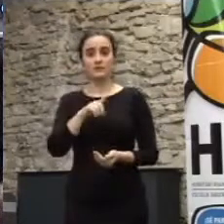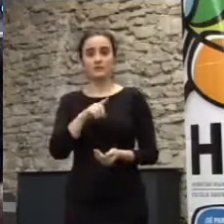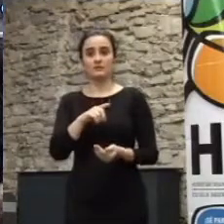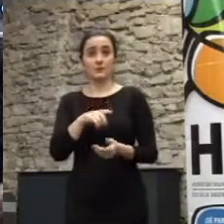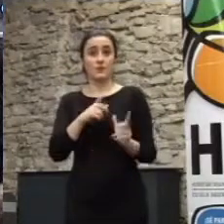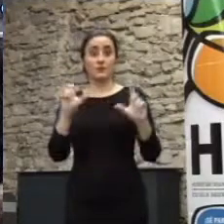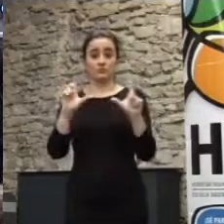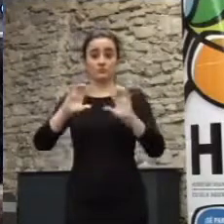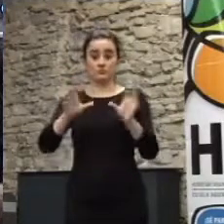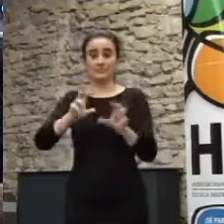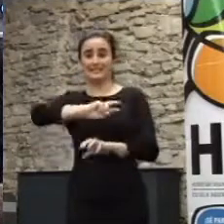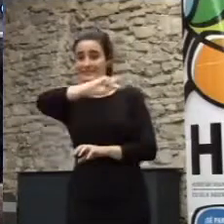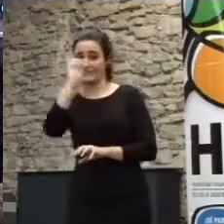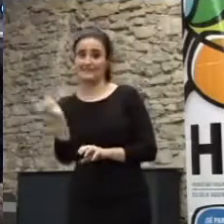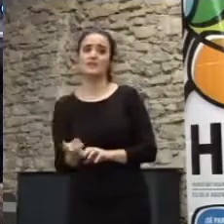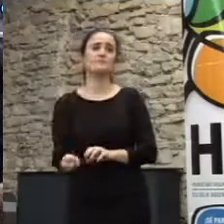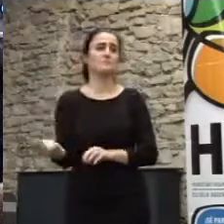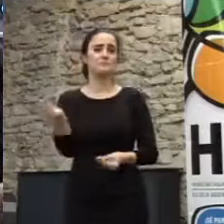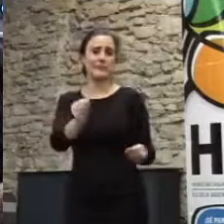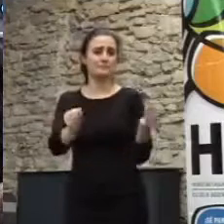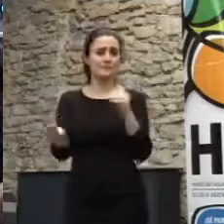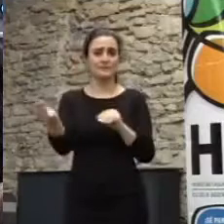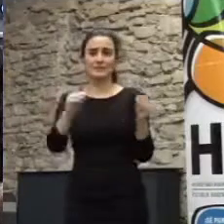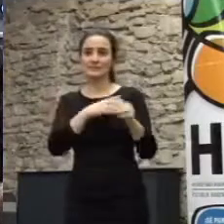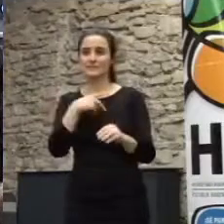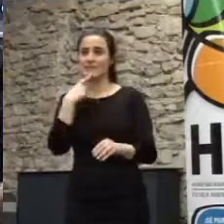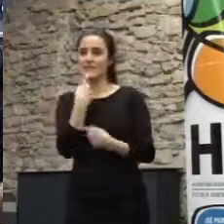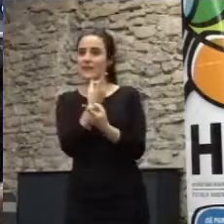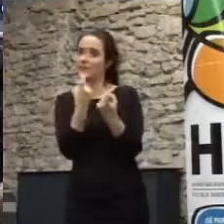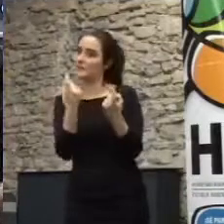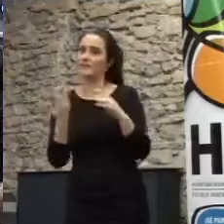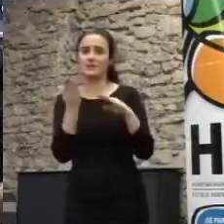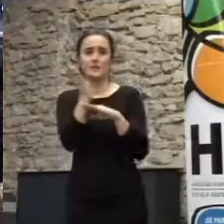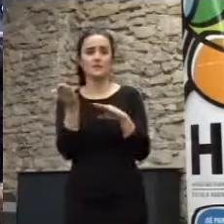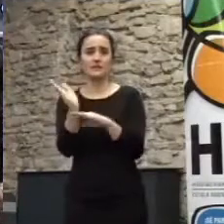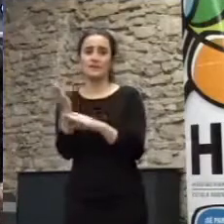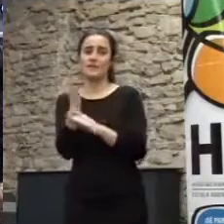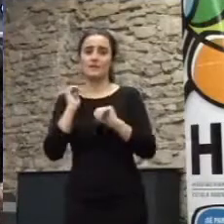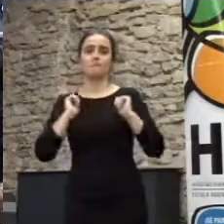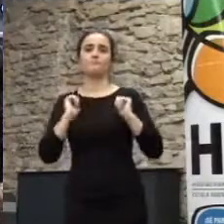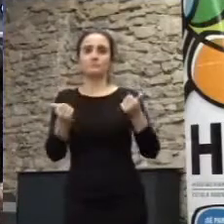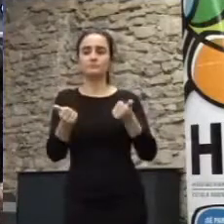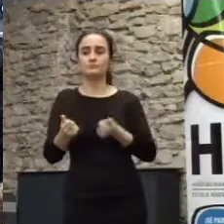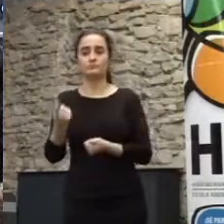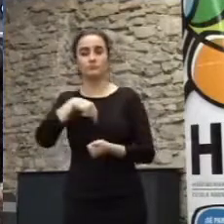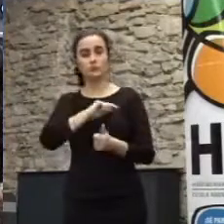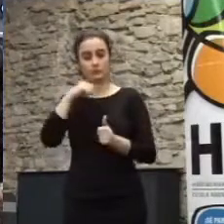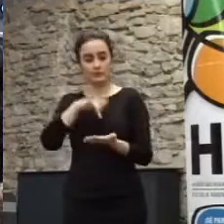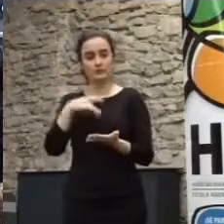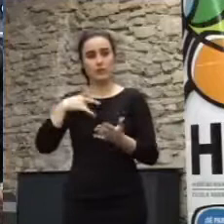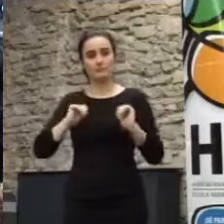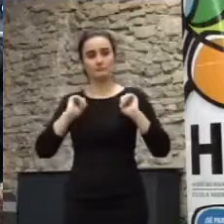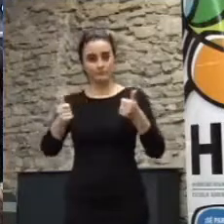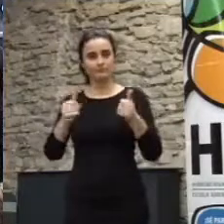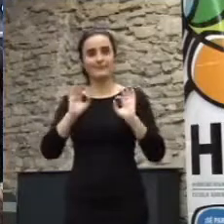medios de comunicación. El tema es que de alguna forma estén representados, que estén empezando. En esta ocasión hemos arrancado con ellos.